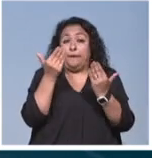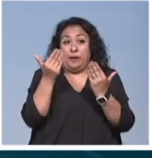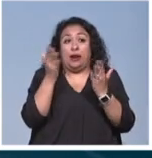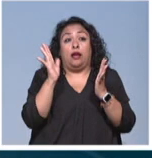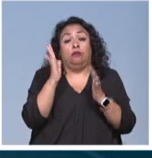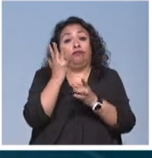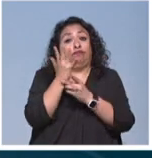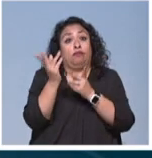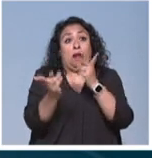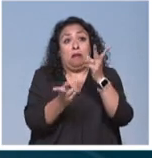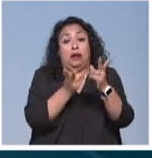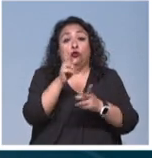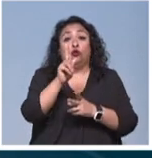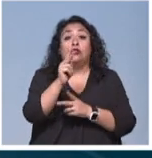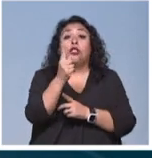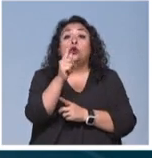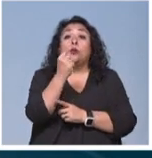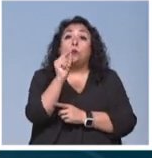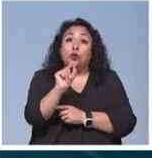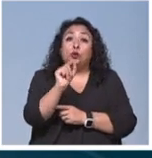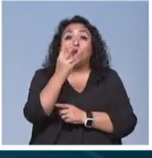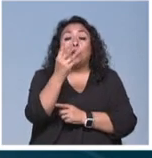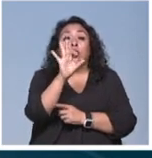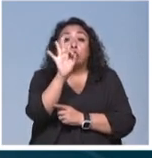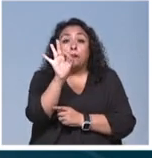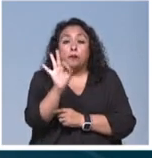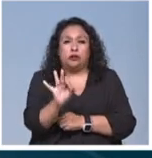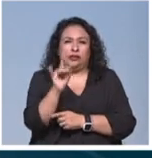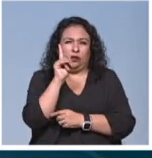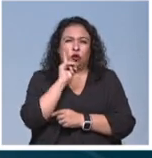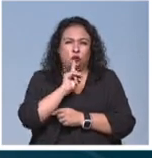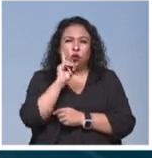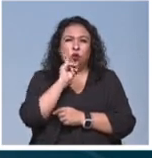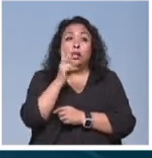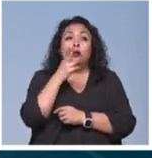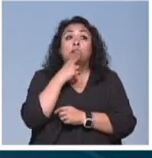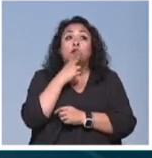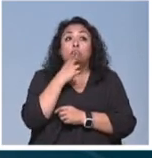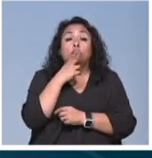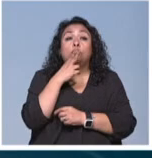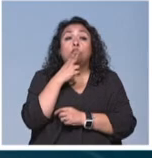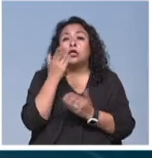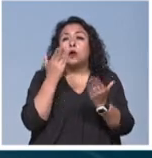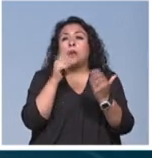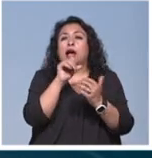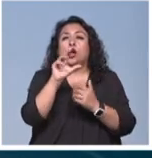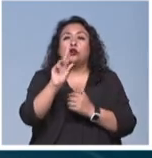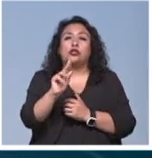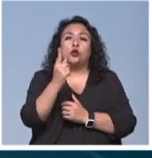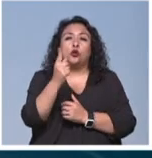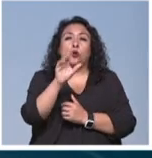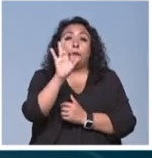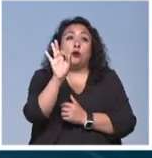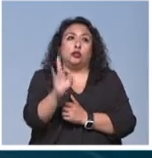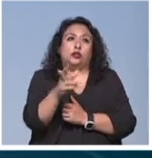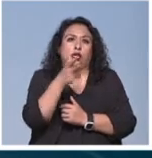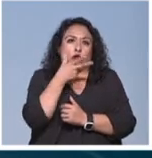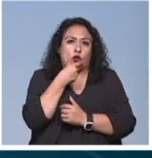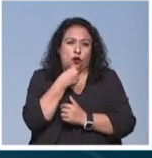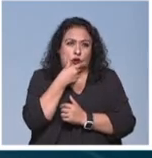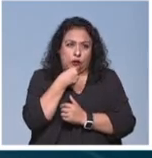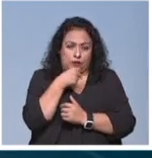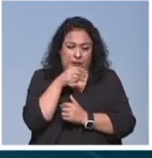según la encuesta el 81.4 de las mujeres lo utiliza frente al 81 Por de los